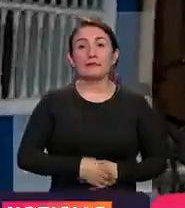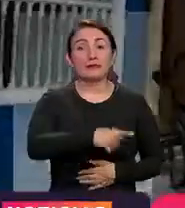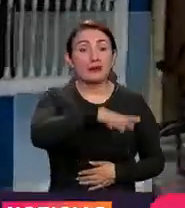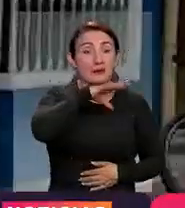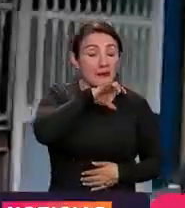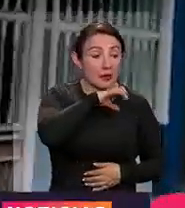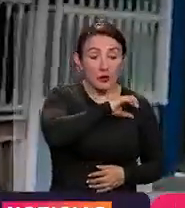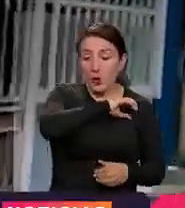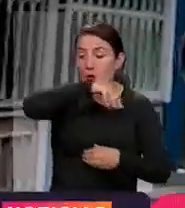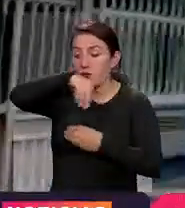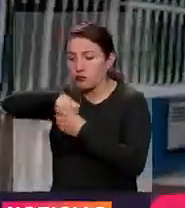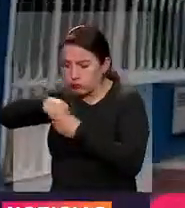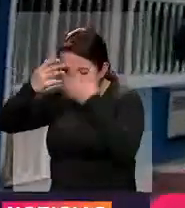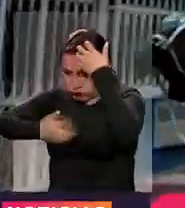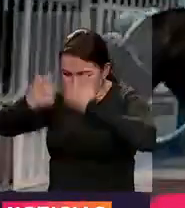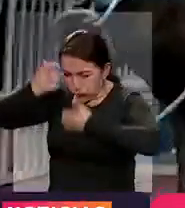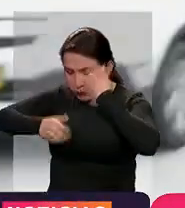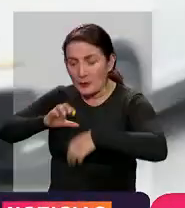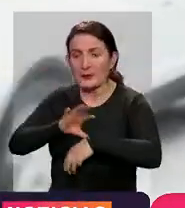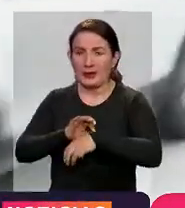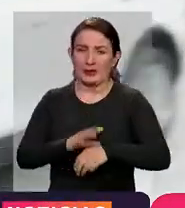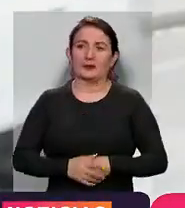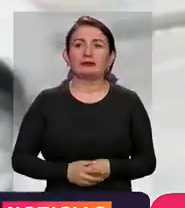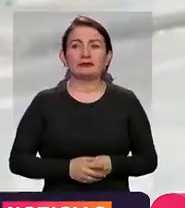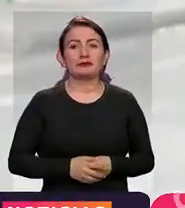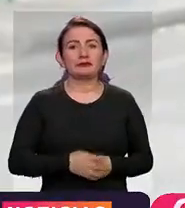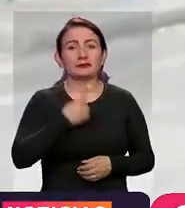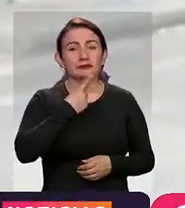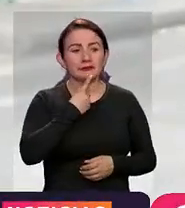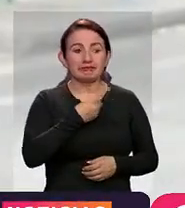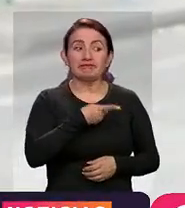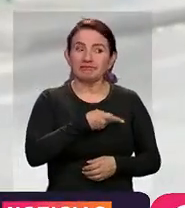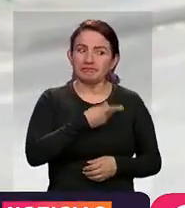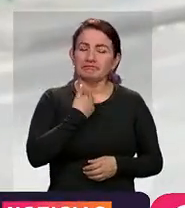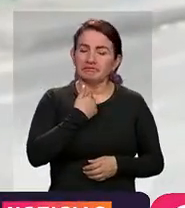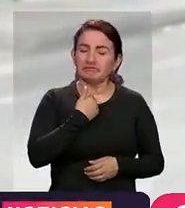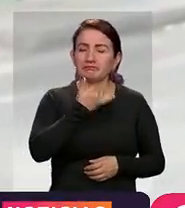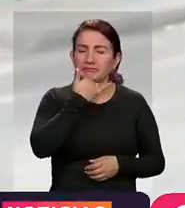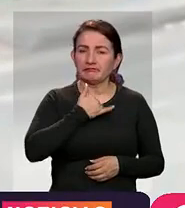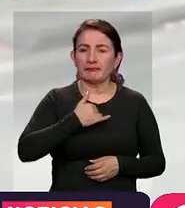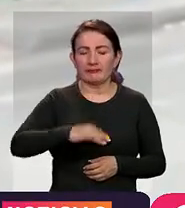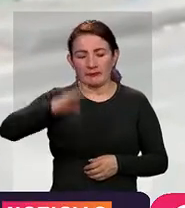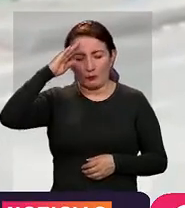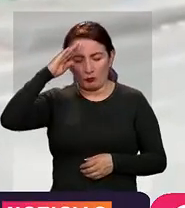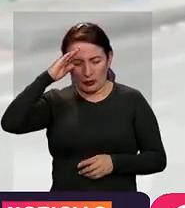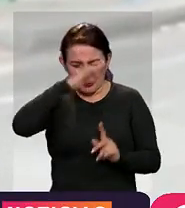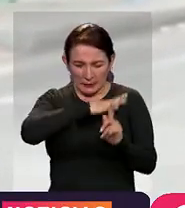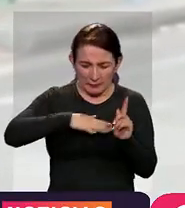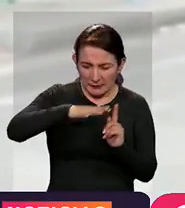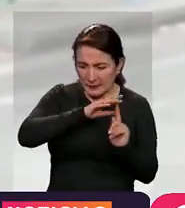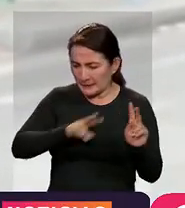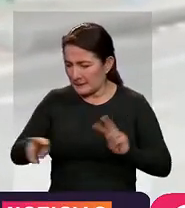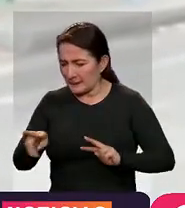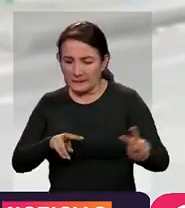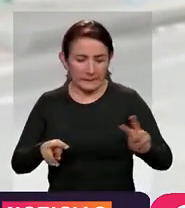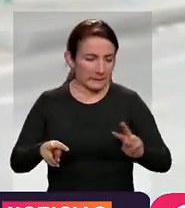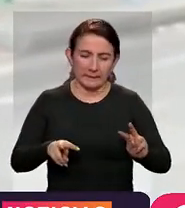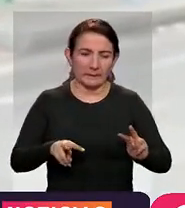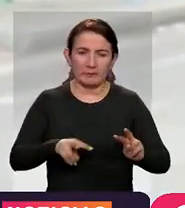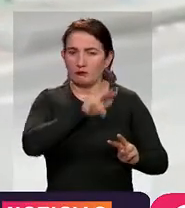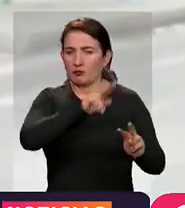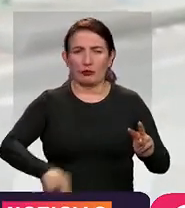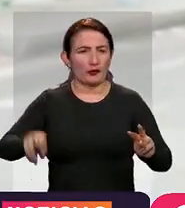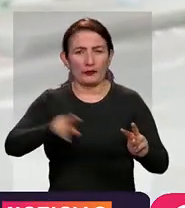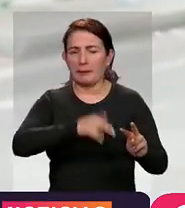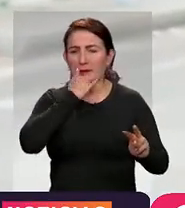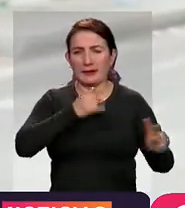fueron remitidos para valoración médica. Emitimos un concepto desfavorable y la Policía Ambiental realiza la aprehensión material preventiva, los